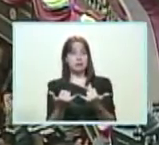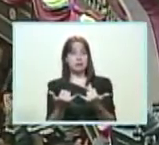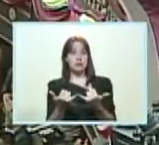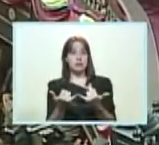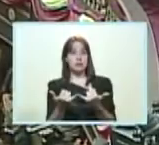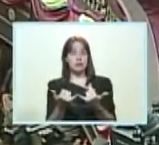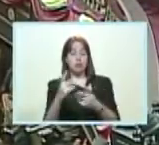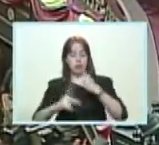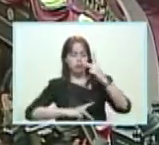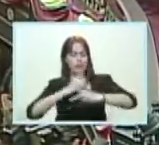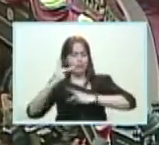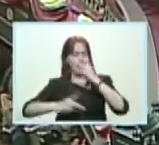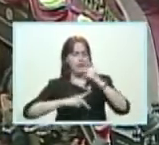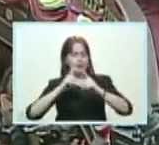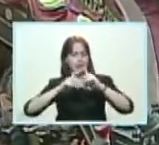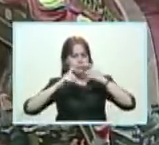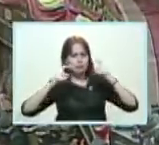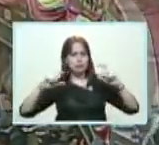gran proceso